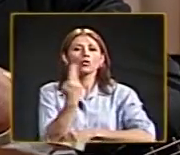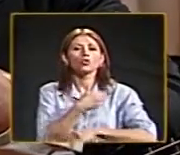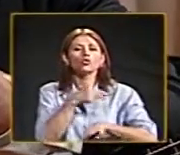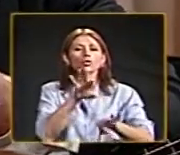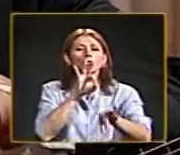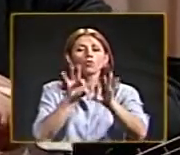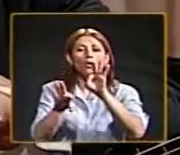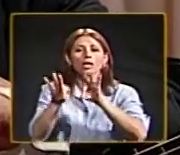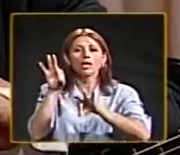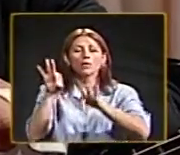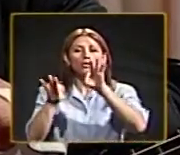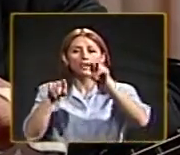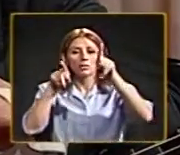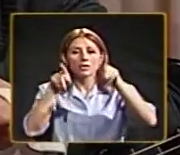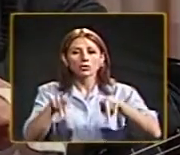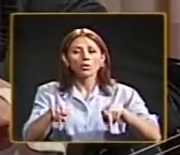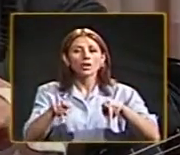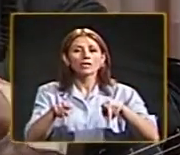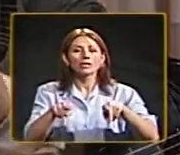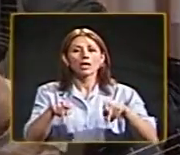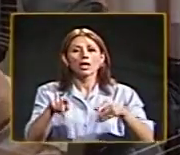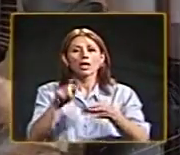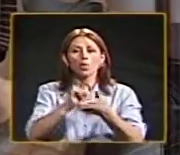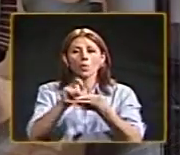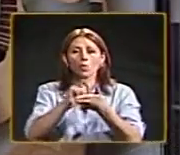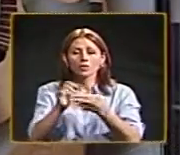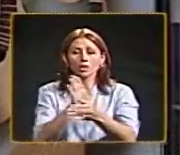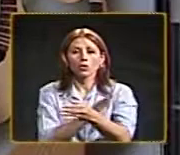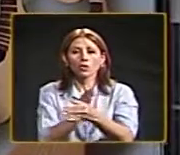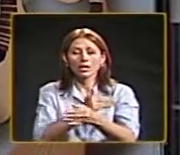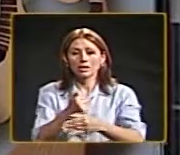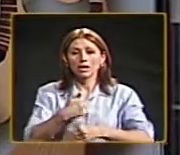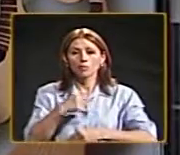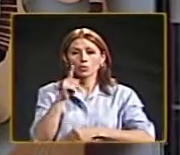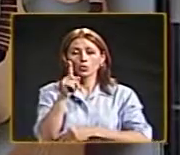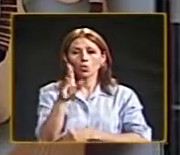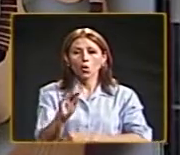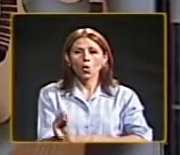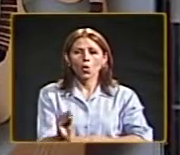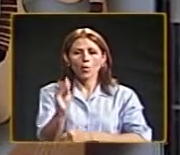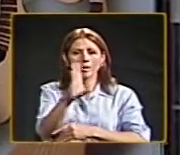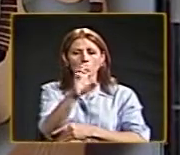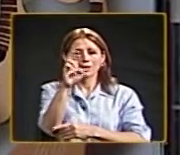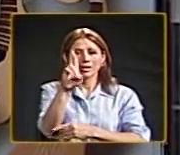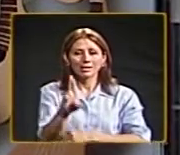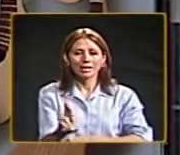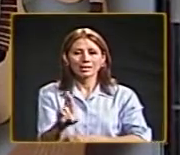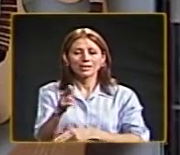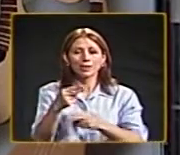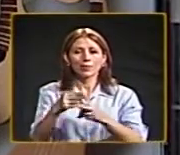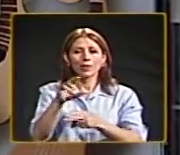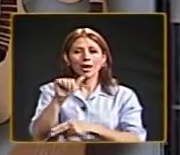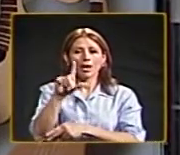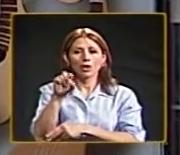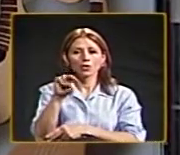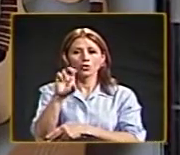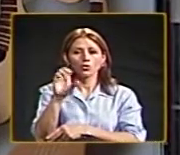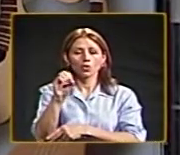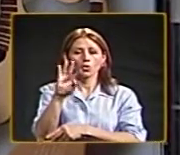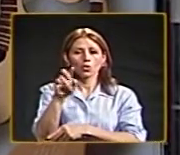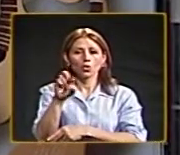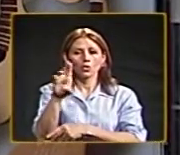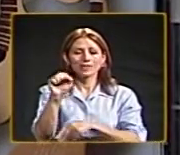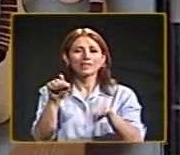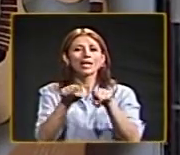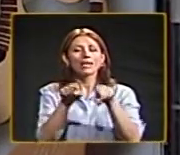compositores, tenemos un compositor muy joven nuestro, integrante de la orquesta, Alonso Torres, y obras de Eduardo Martín, el